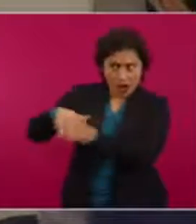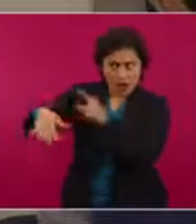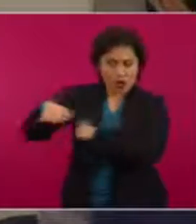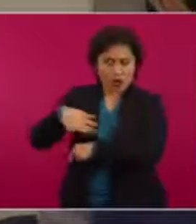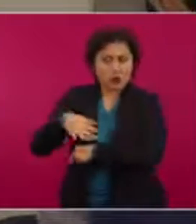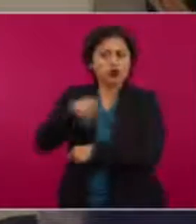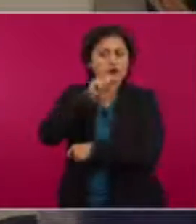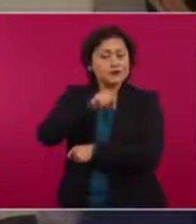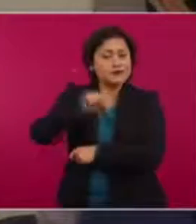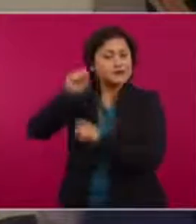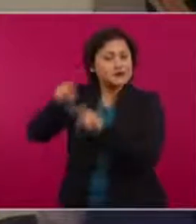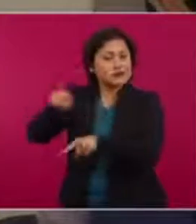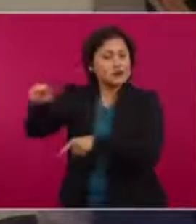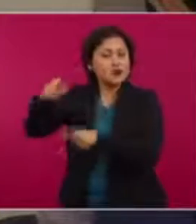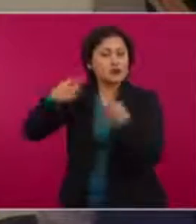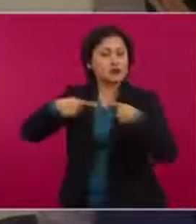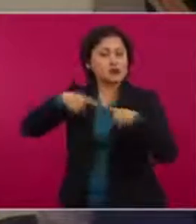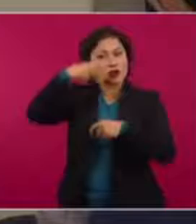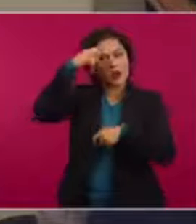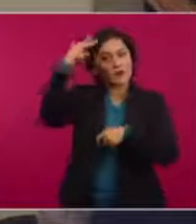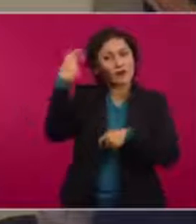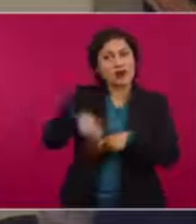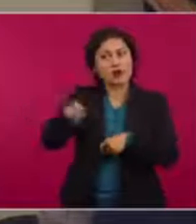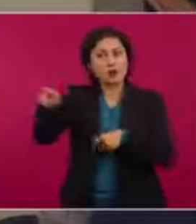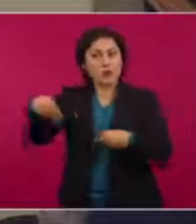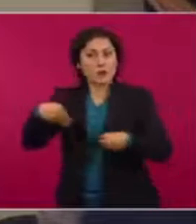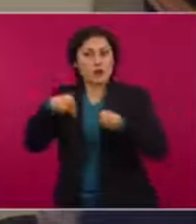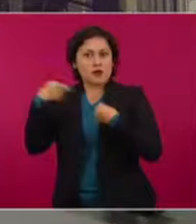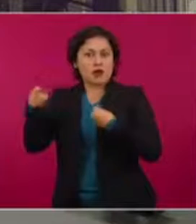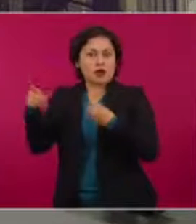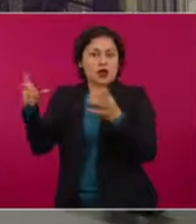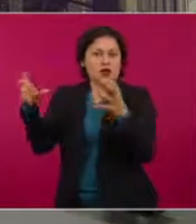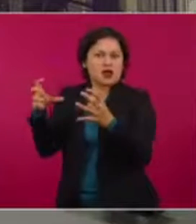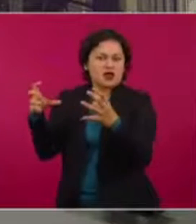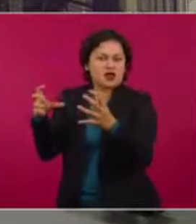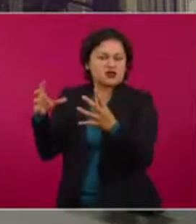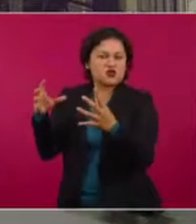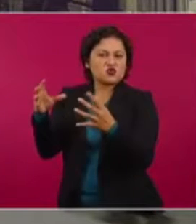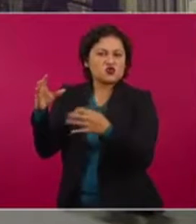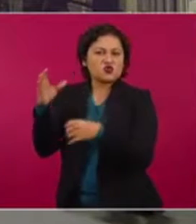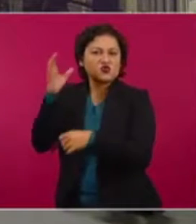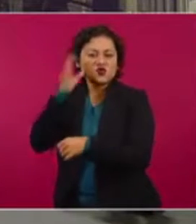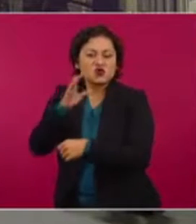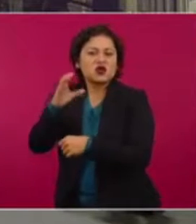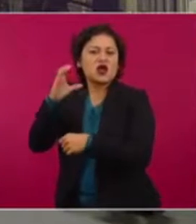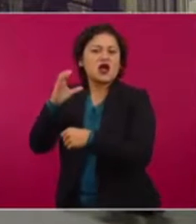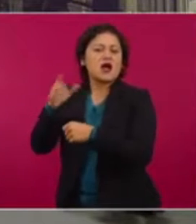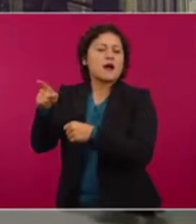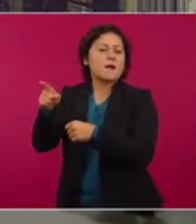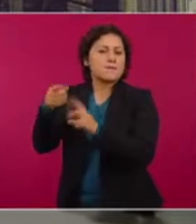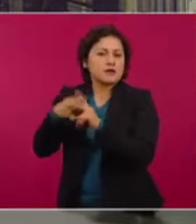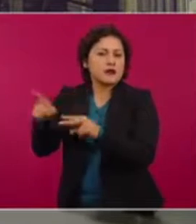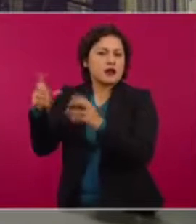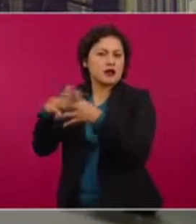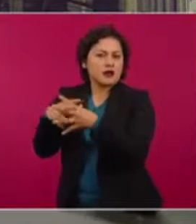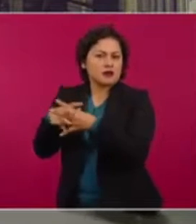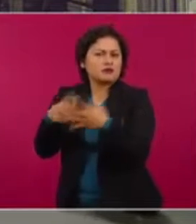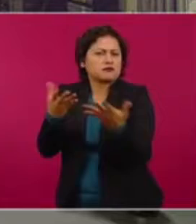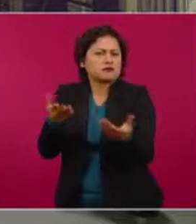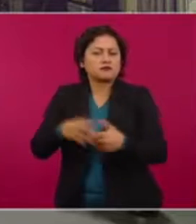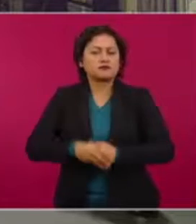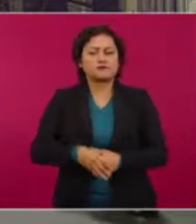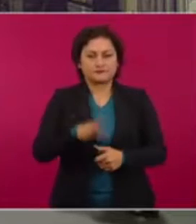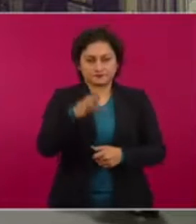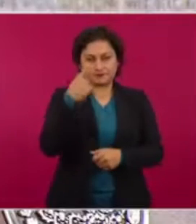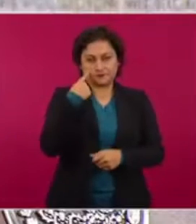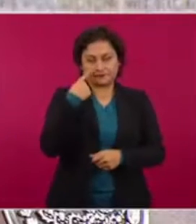están en este país, que están en este momento pues en una tensión de guerra. Pues está pendiente la Secretaría de Relaciones Exteriores